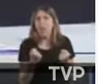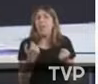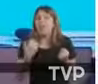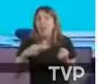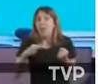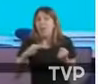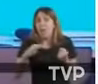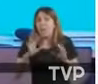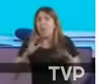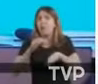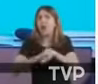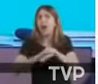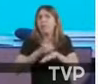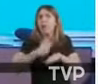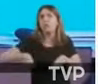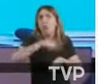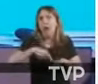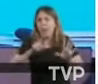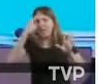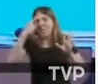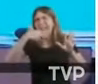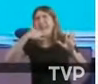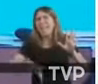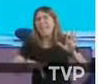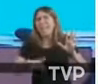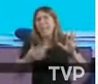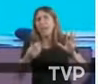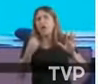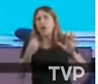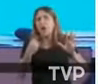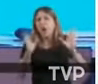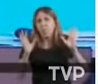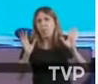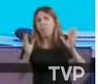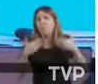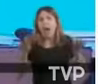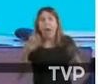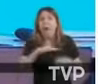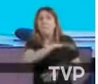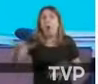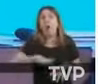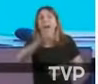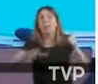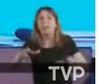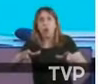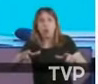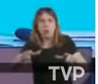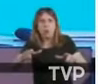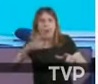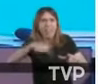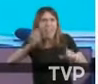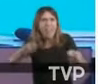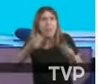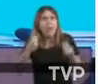circunstancias y actuar con responsabilidad, entendiendo qué implica para los 40, para toda nuestra población lidiar con esta deuda